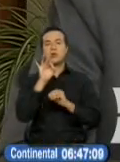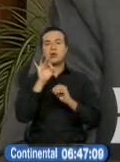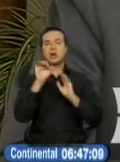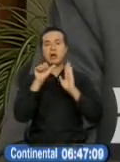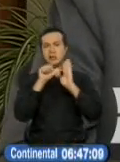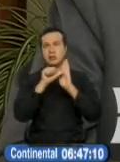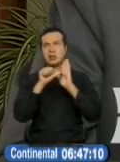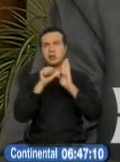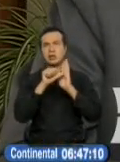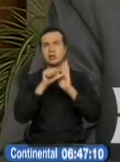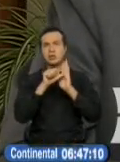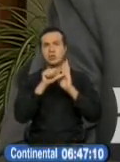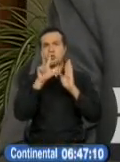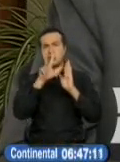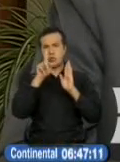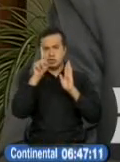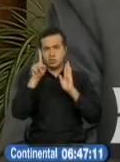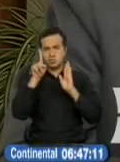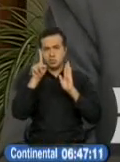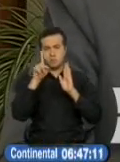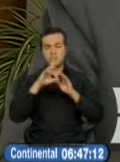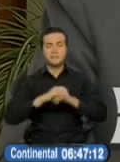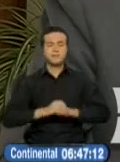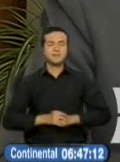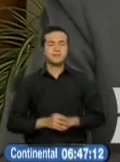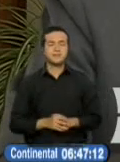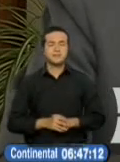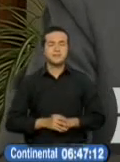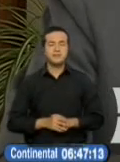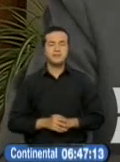artículo 31,